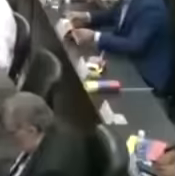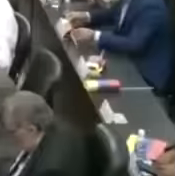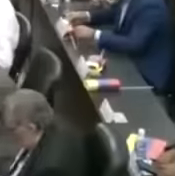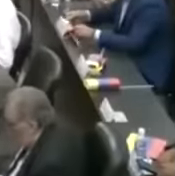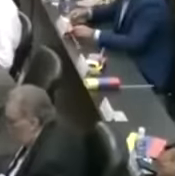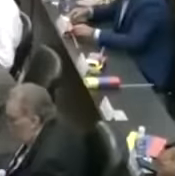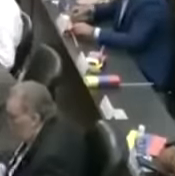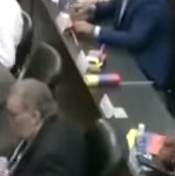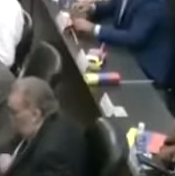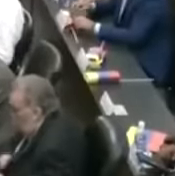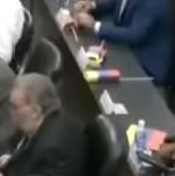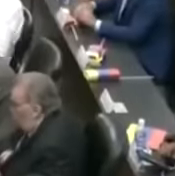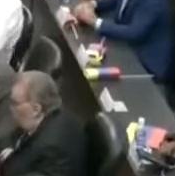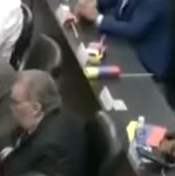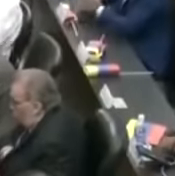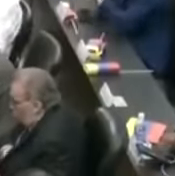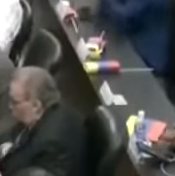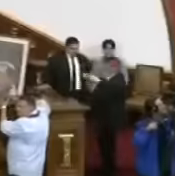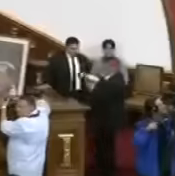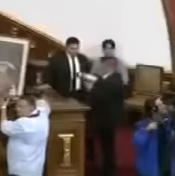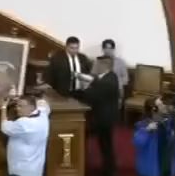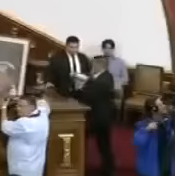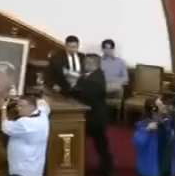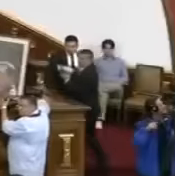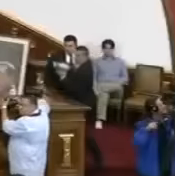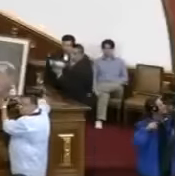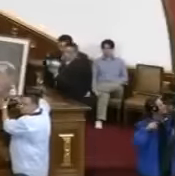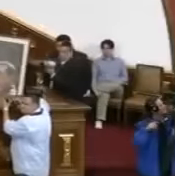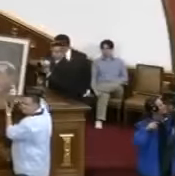inicio a la sesión ordinaria del día de hoy.